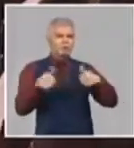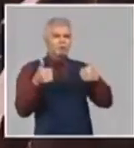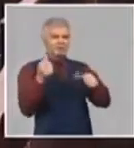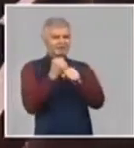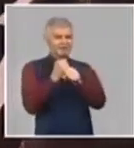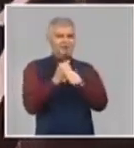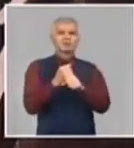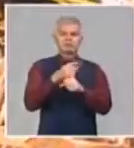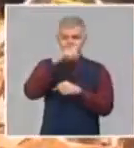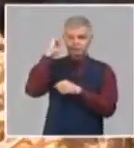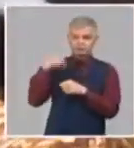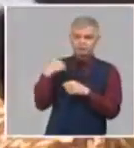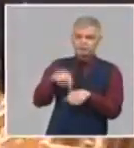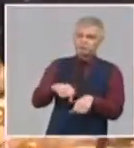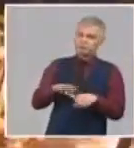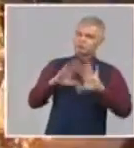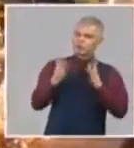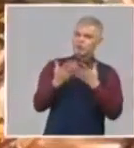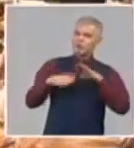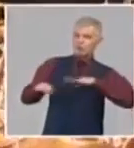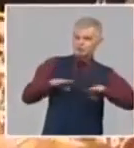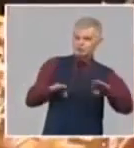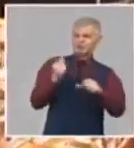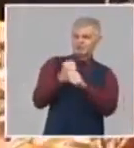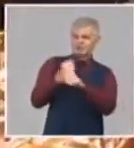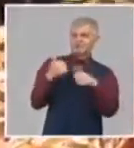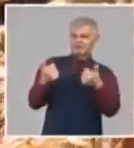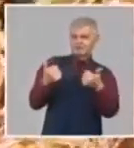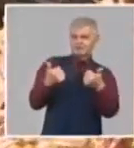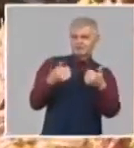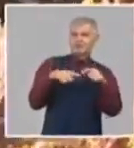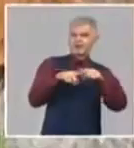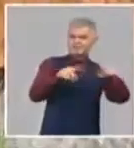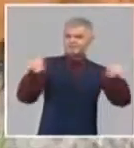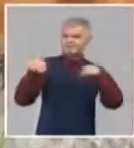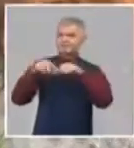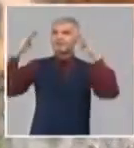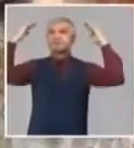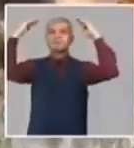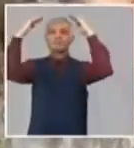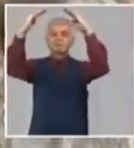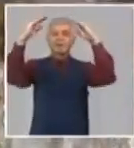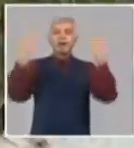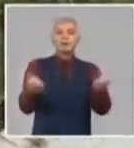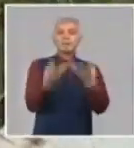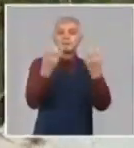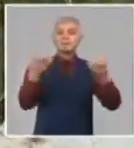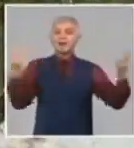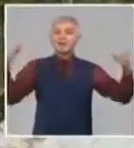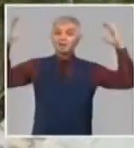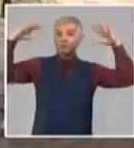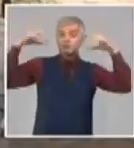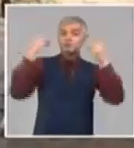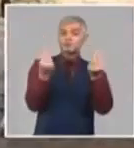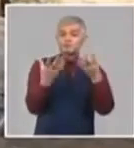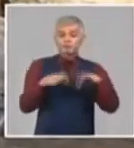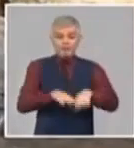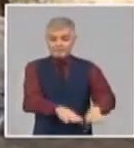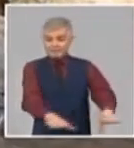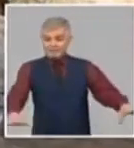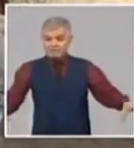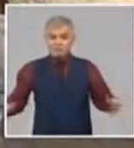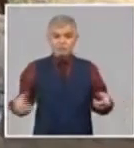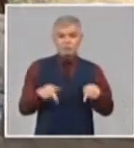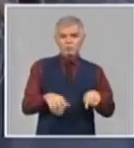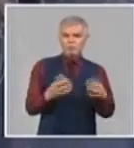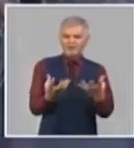Sí, ahí están todas las condiciones para trabajar. Las naves pueden mojarse en la primavera, el piso, ya no hay para